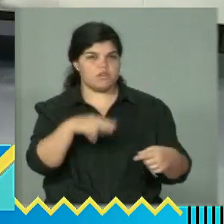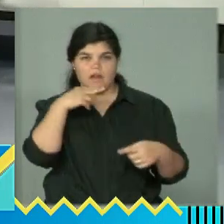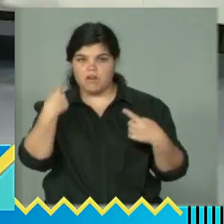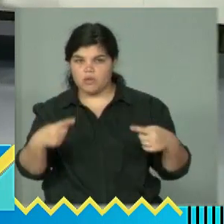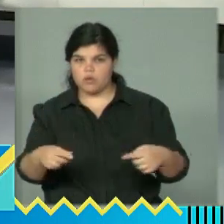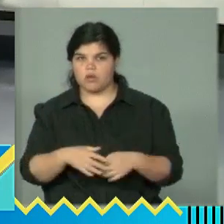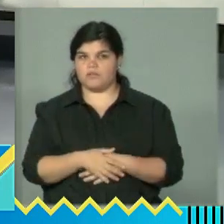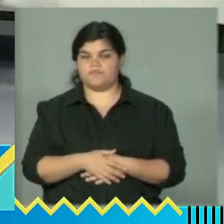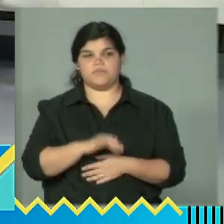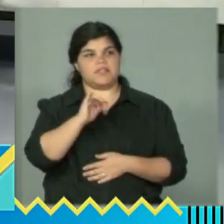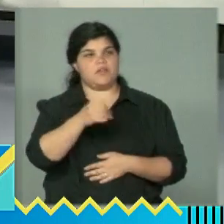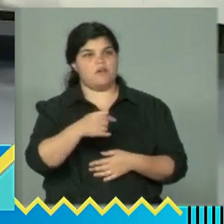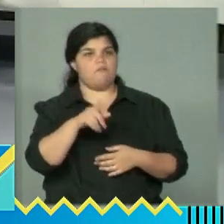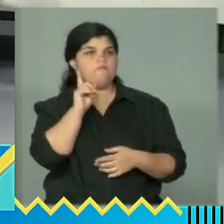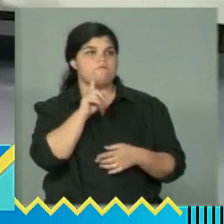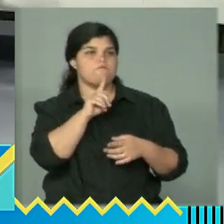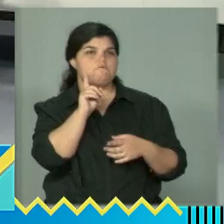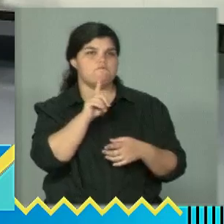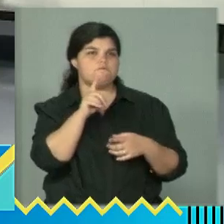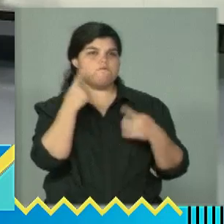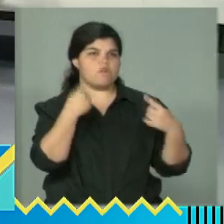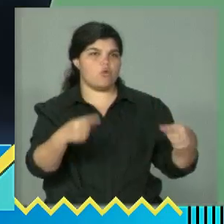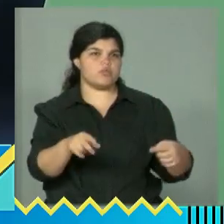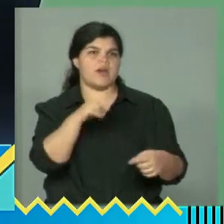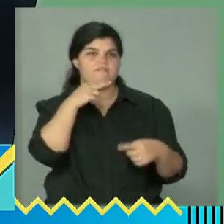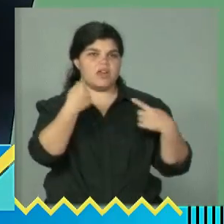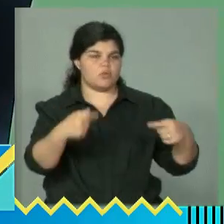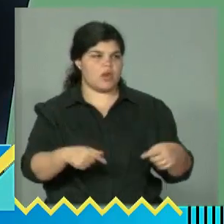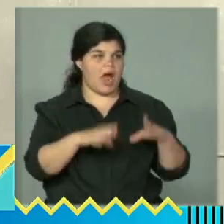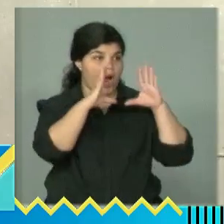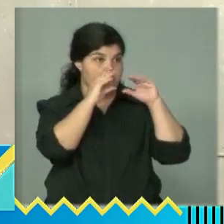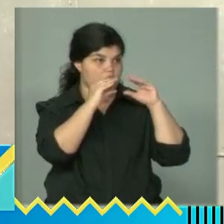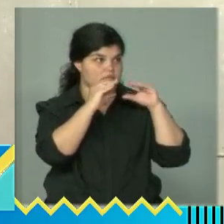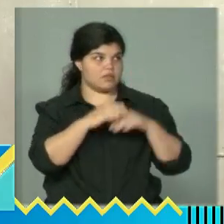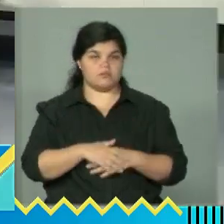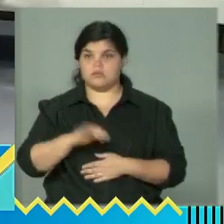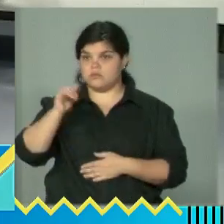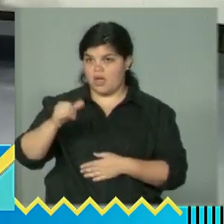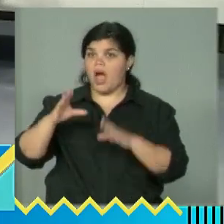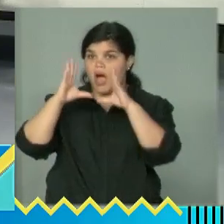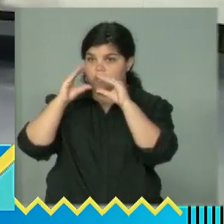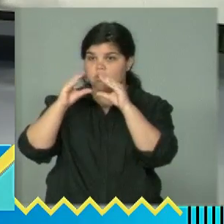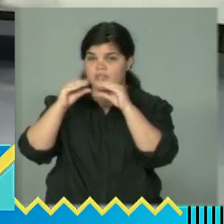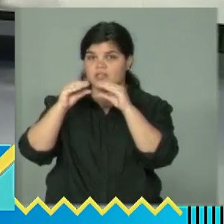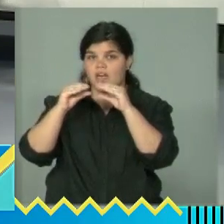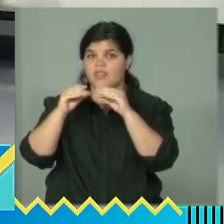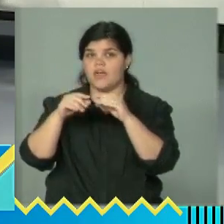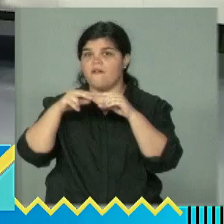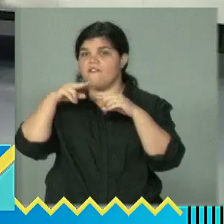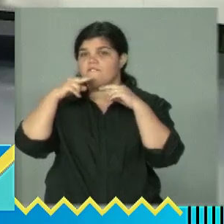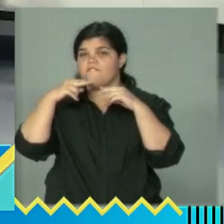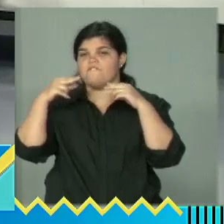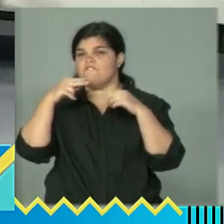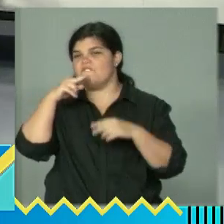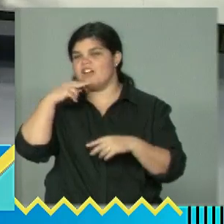Fruta, verdura. Claro, son frutas y verduras, ¿no? Ensalada. Lo sano. ¿Una hamburguesa? No. Hamburguesa vegetariana. Sí, hamburguesa vegetariana. Puede ser. Ahí